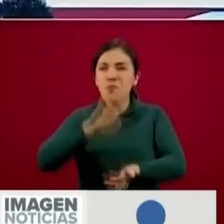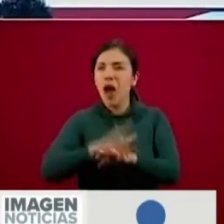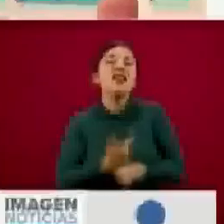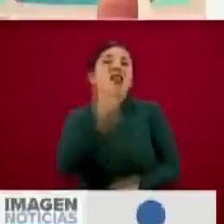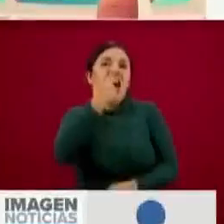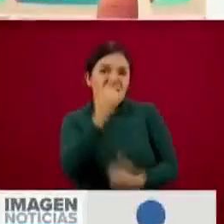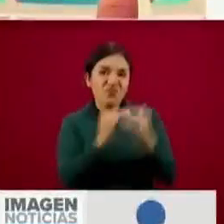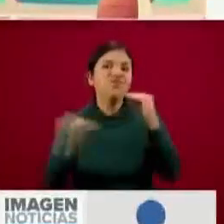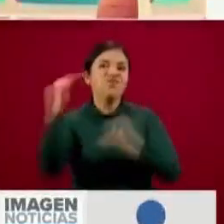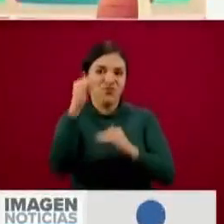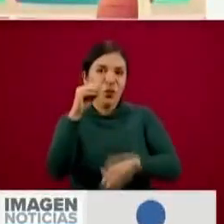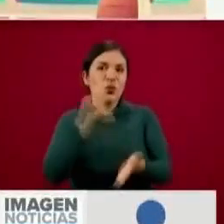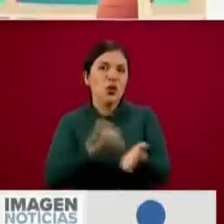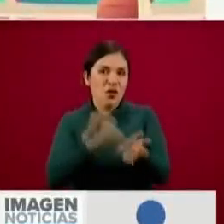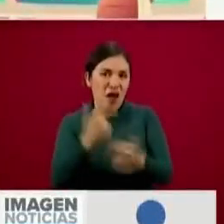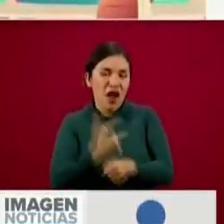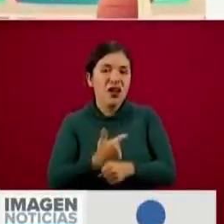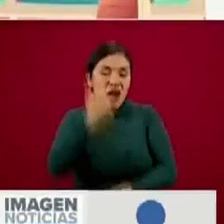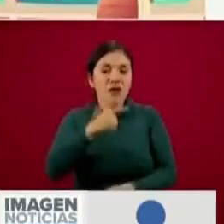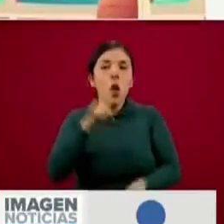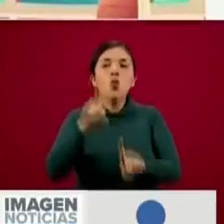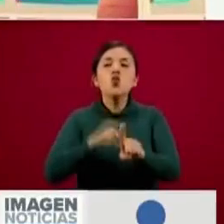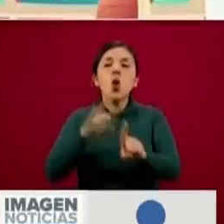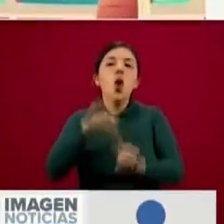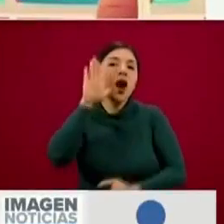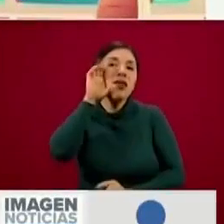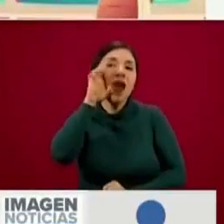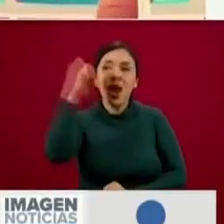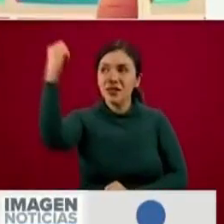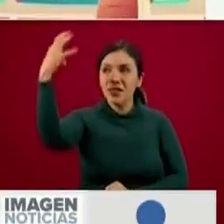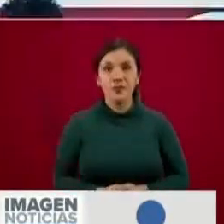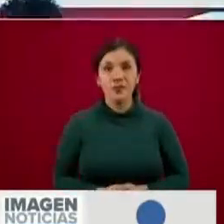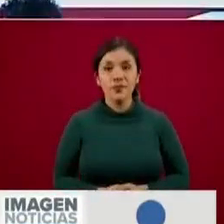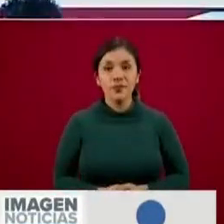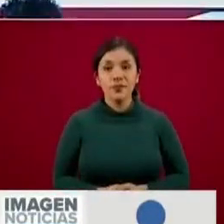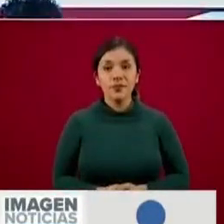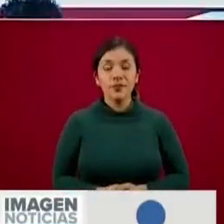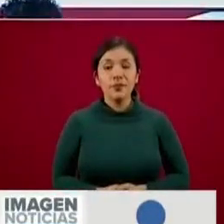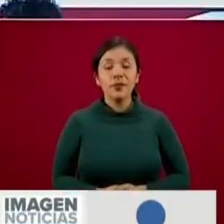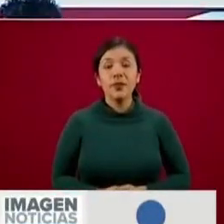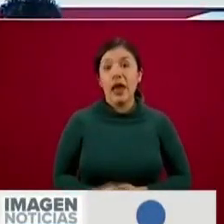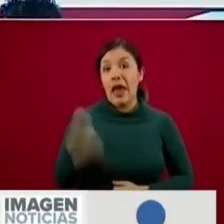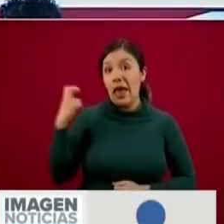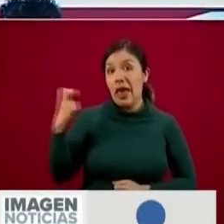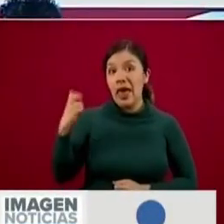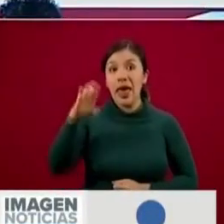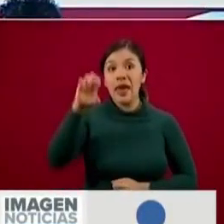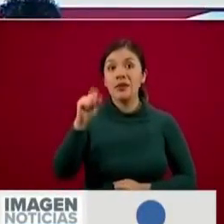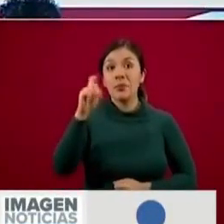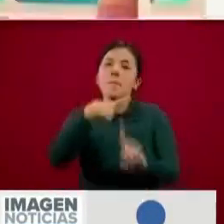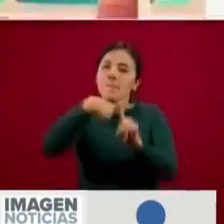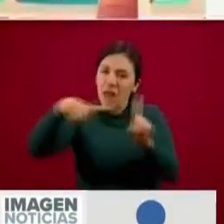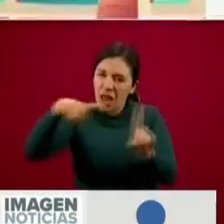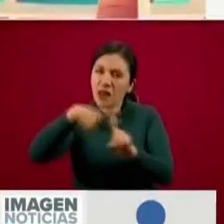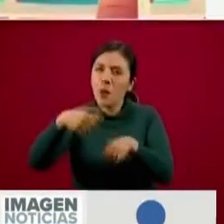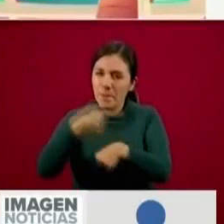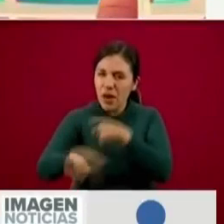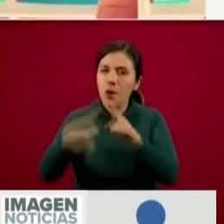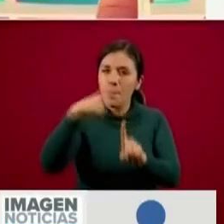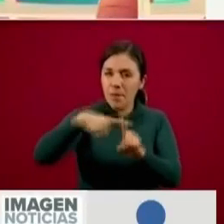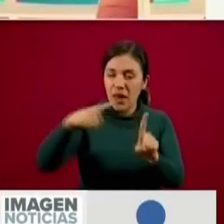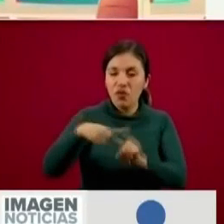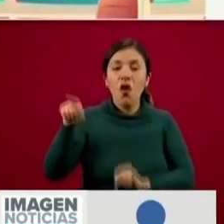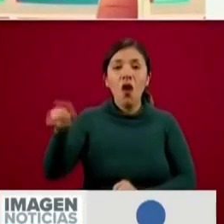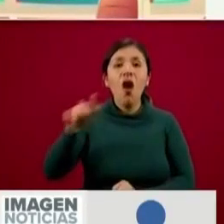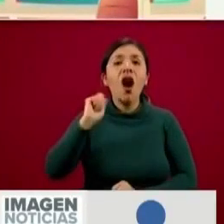representa el semáforo en color rojo prudencia es el color naranja del semáforo y